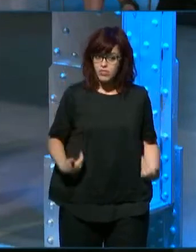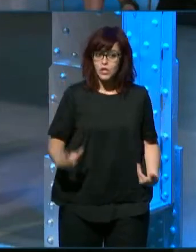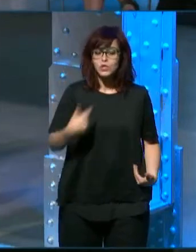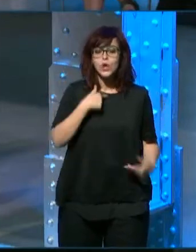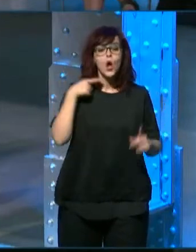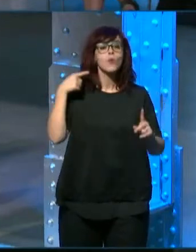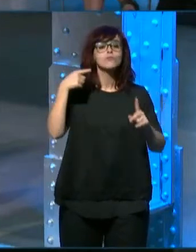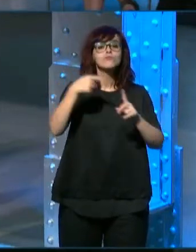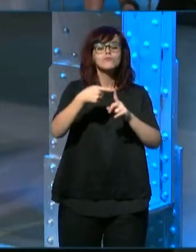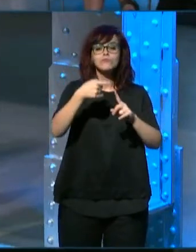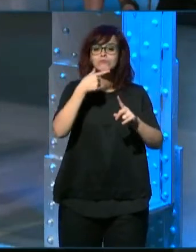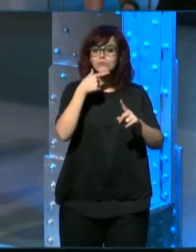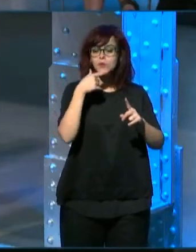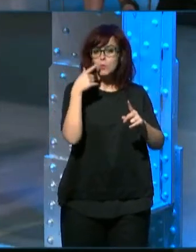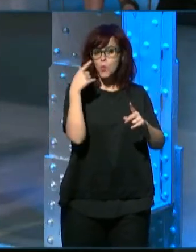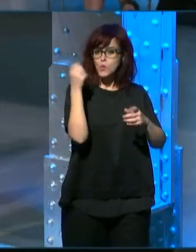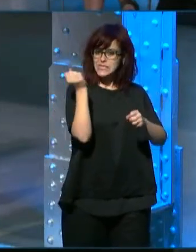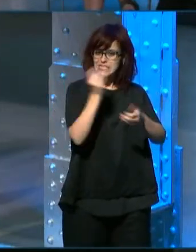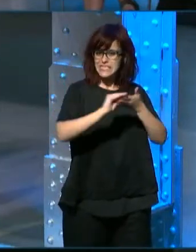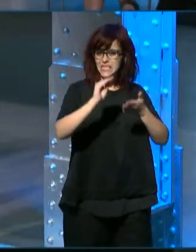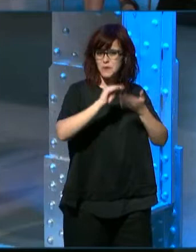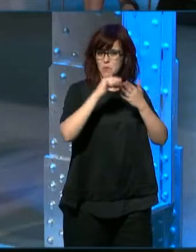dedica a escribir en un mundo cada vez más